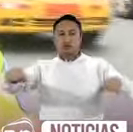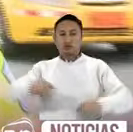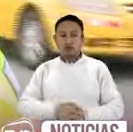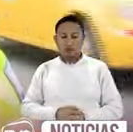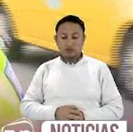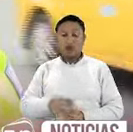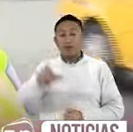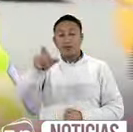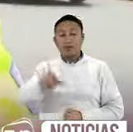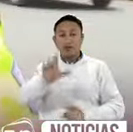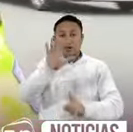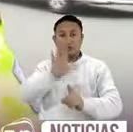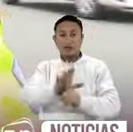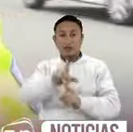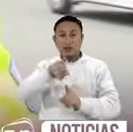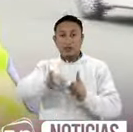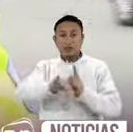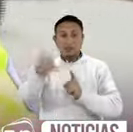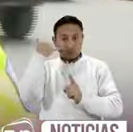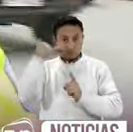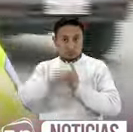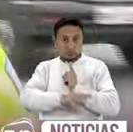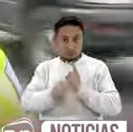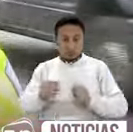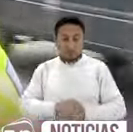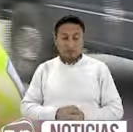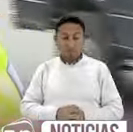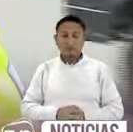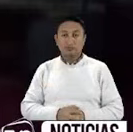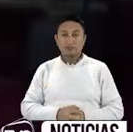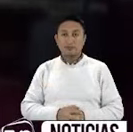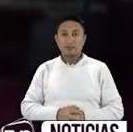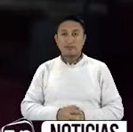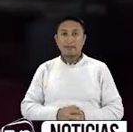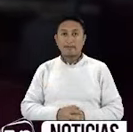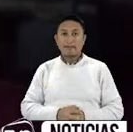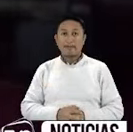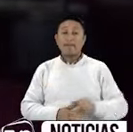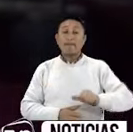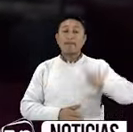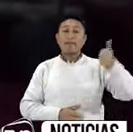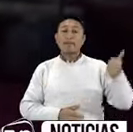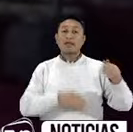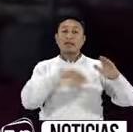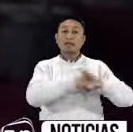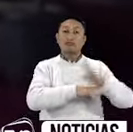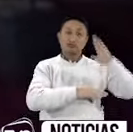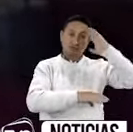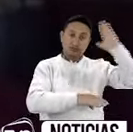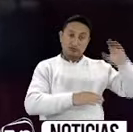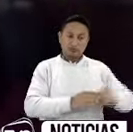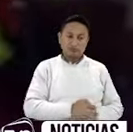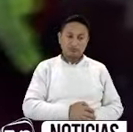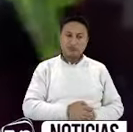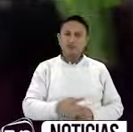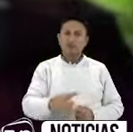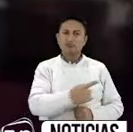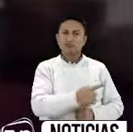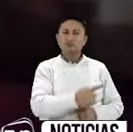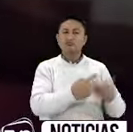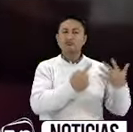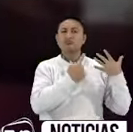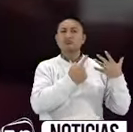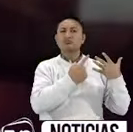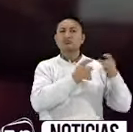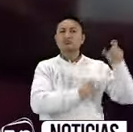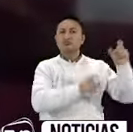procedían a intimidar a las personas, les sustraían los celulares y o prendas de valor. En otra intervención, la fuerza pública encontró a estos 6